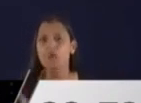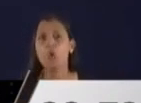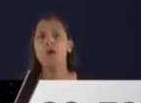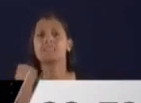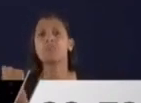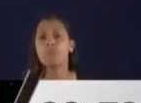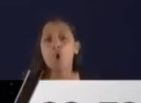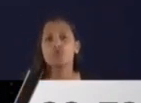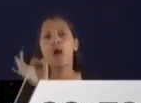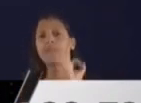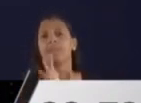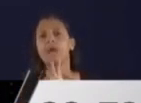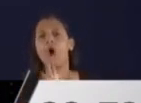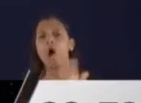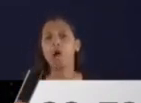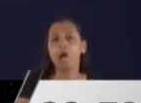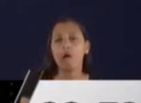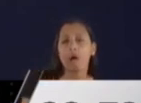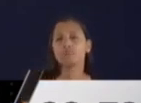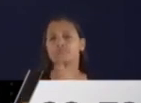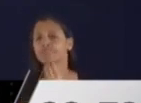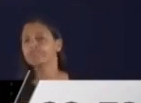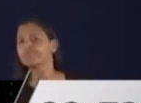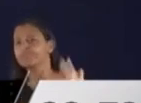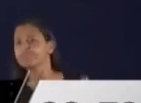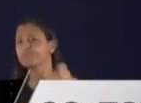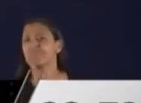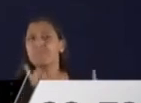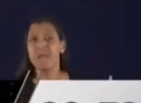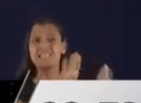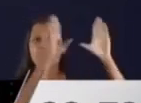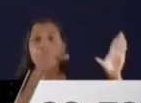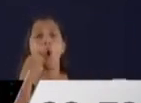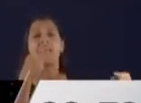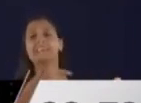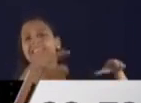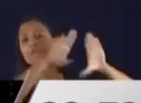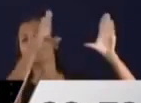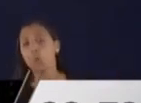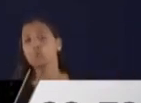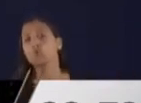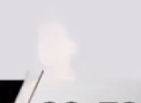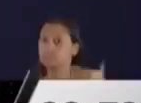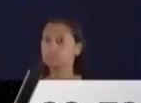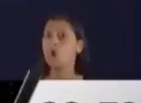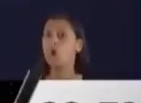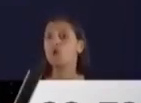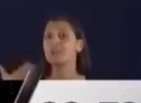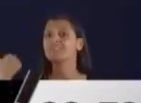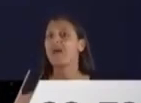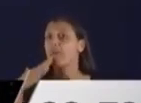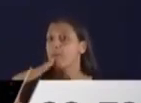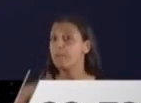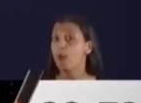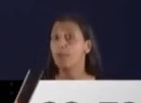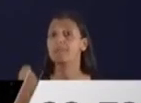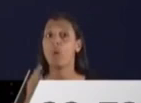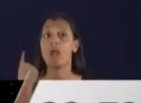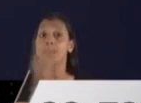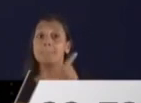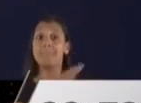son simplemente lugares para eh generar empleo militante Así que el primero de ellos va a ser